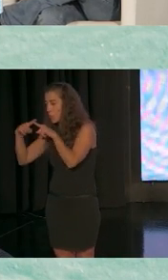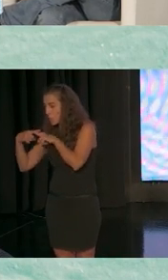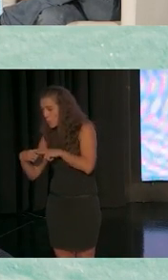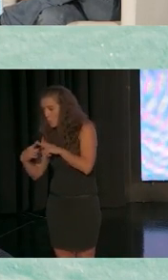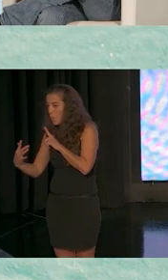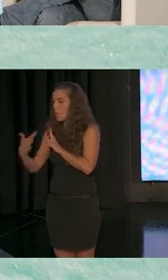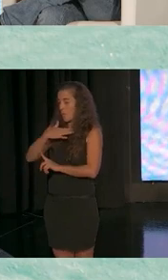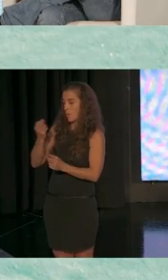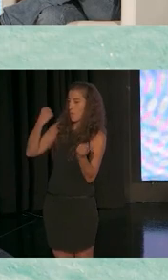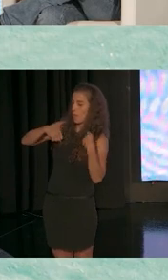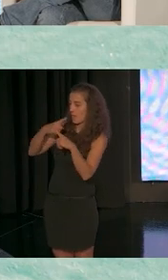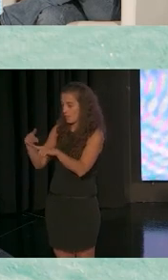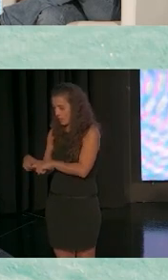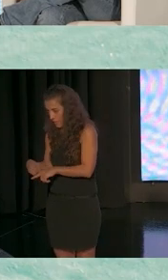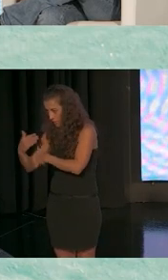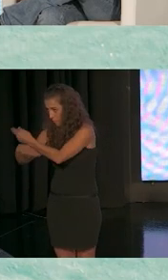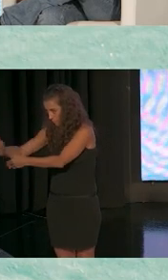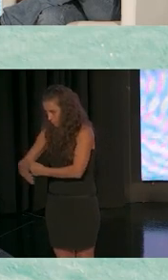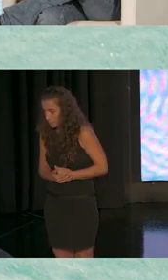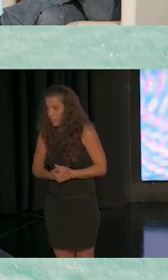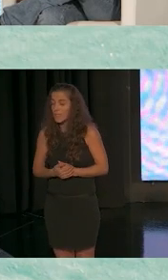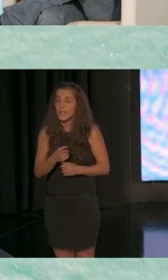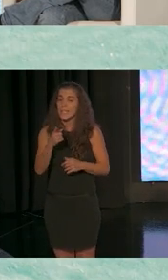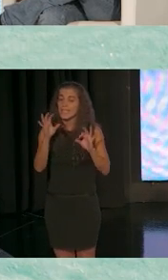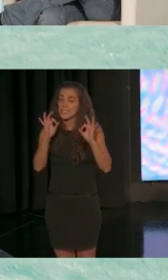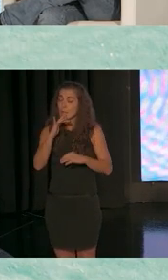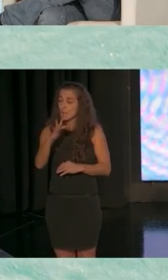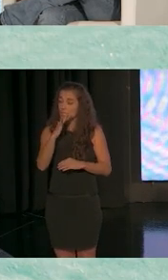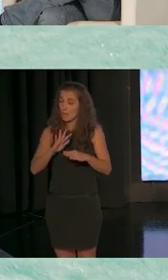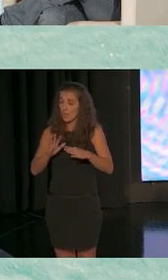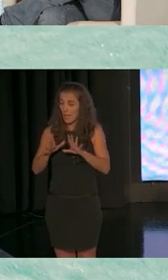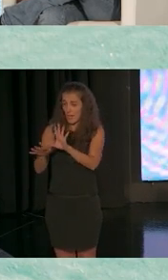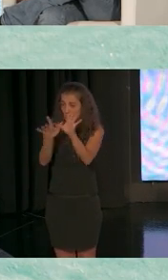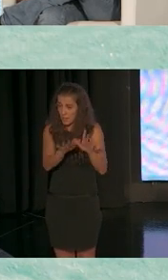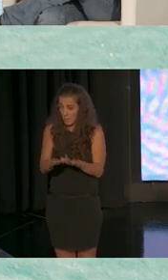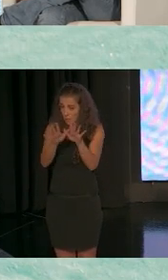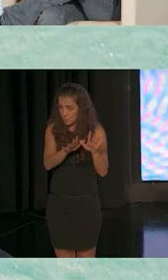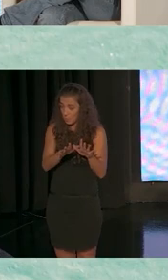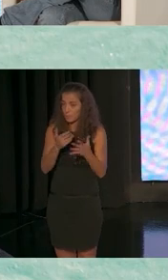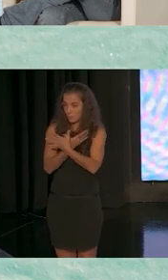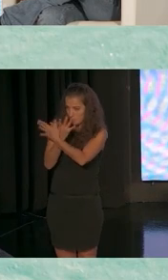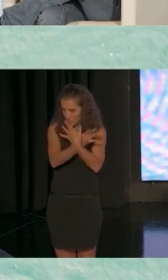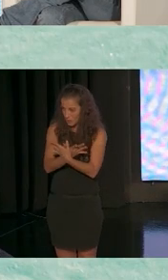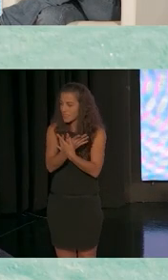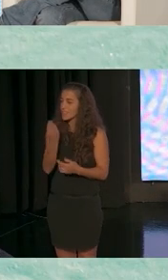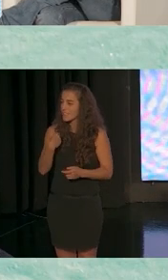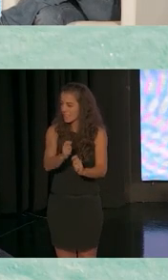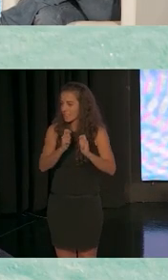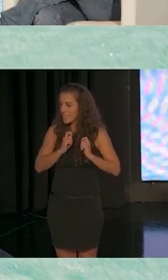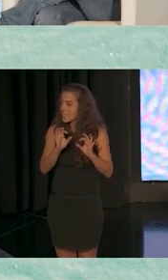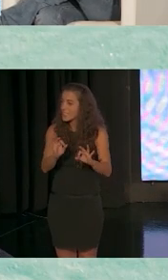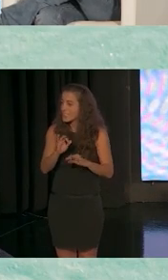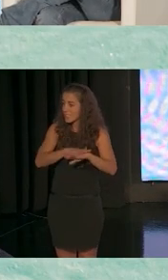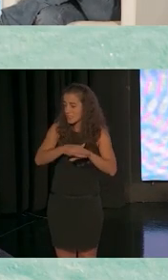metáfora de la mariposa también nos permite eh ejemplificar una idea fundamental y es que en ese desarrollo a veces el punto